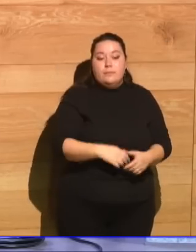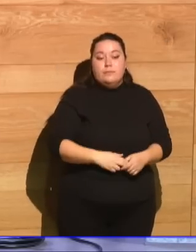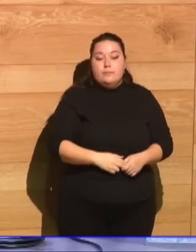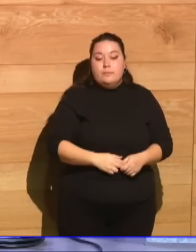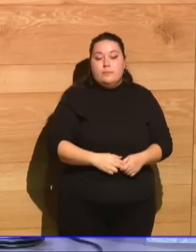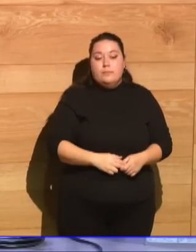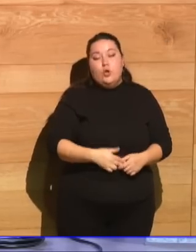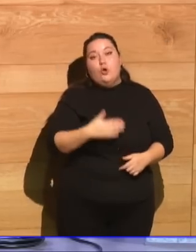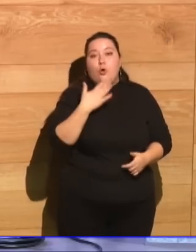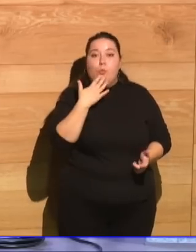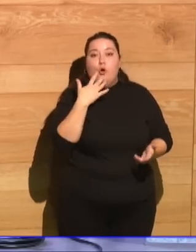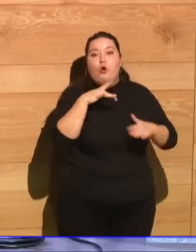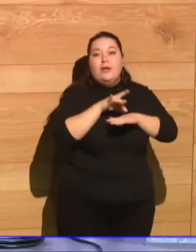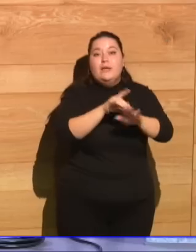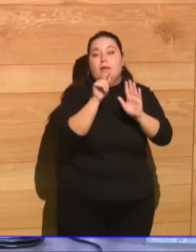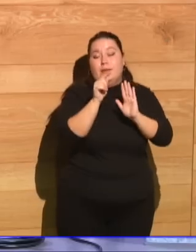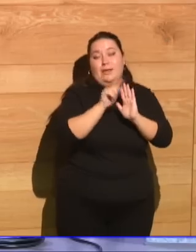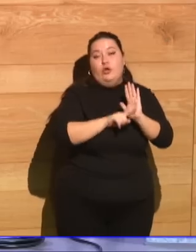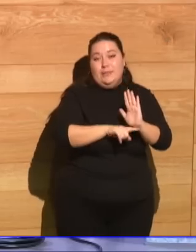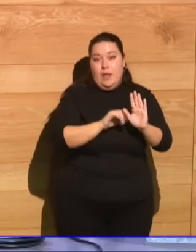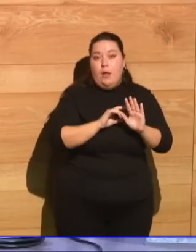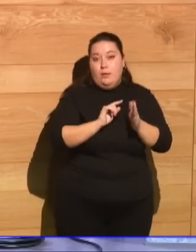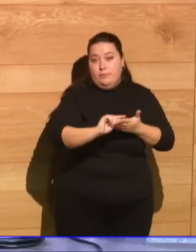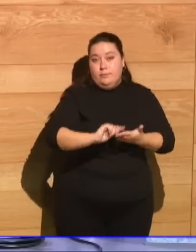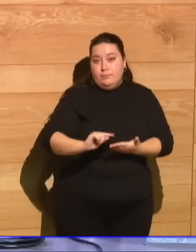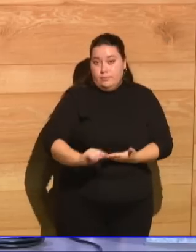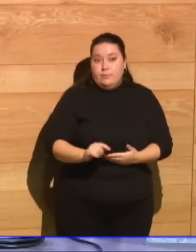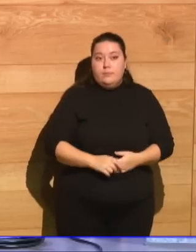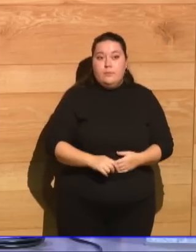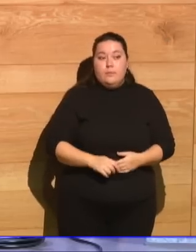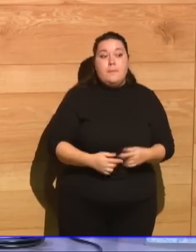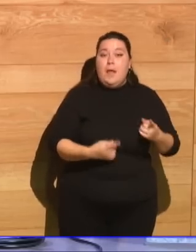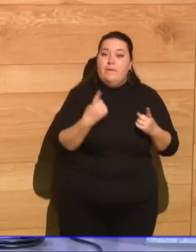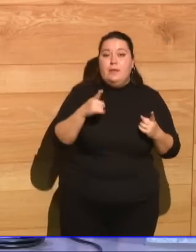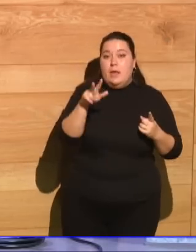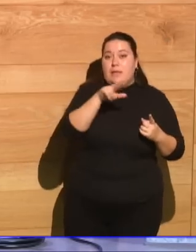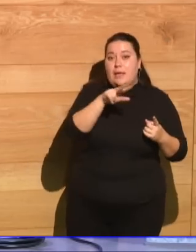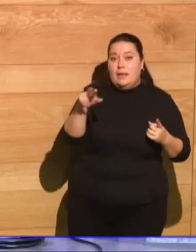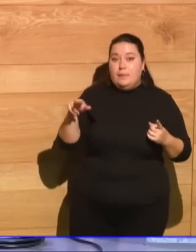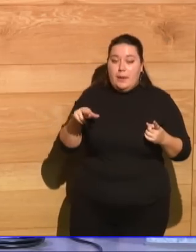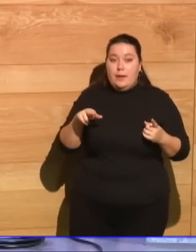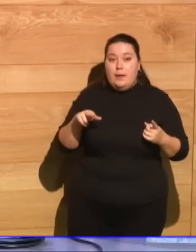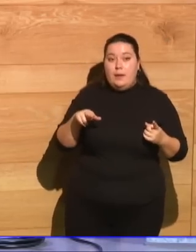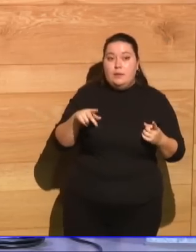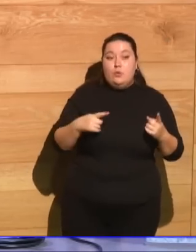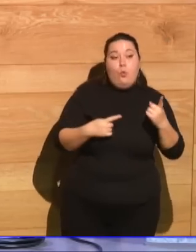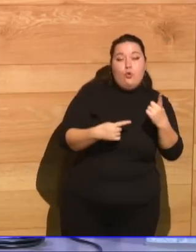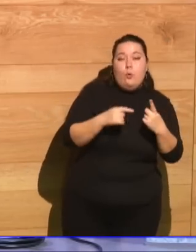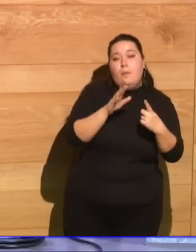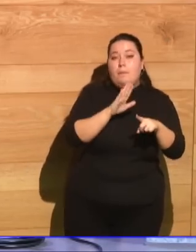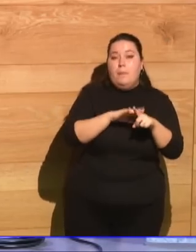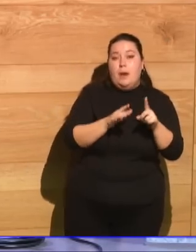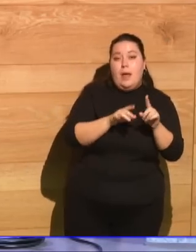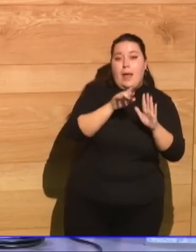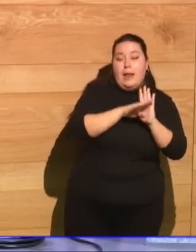ser como guionista. En el mundo de la publicidad suele haber parejas creativas y uno de ellos se dedica al guión, por decirlo así, a